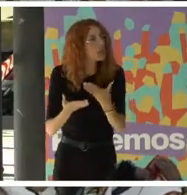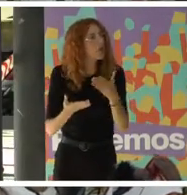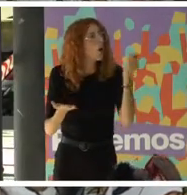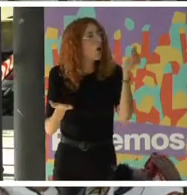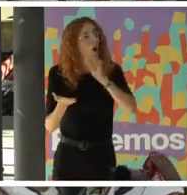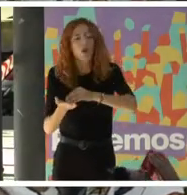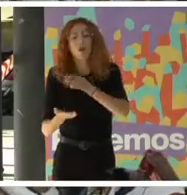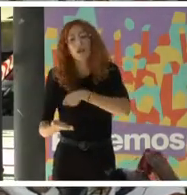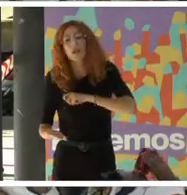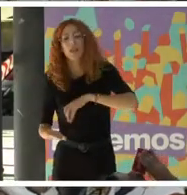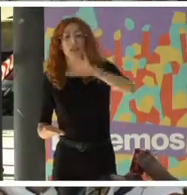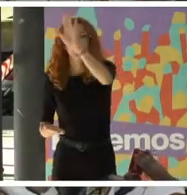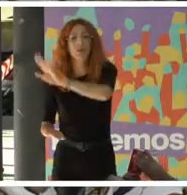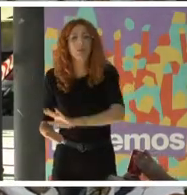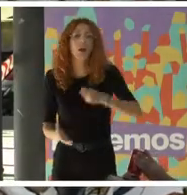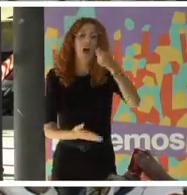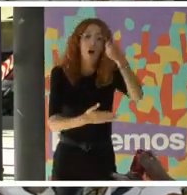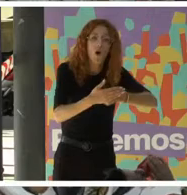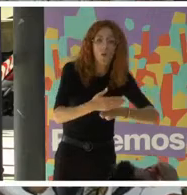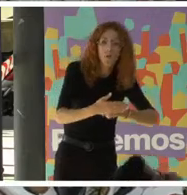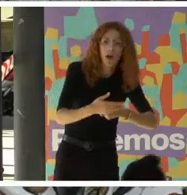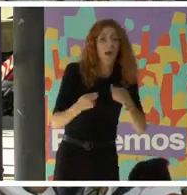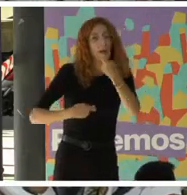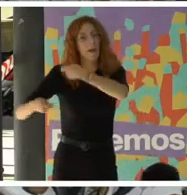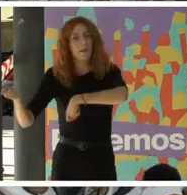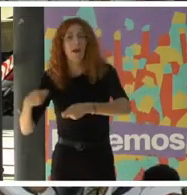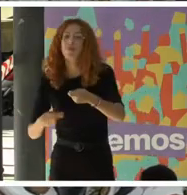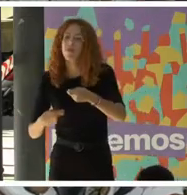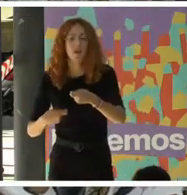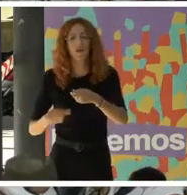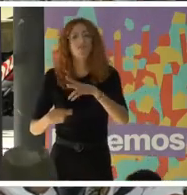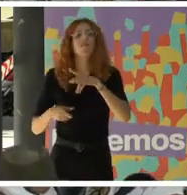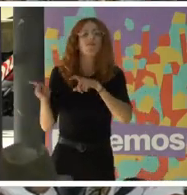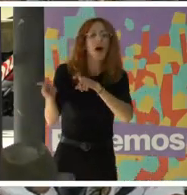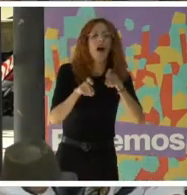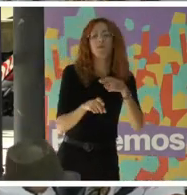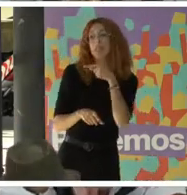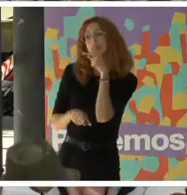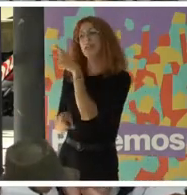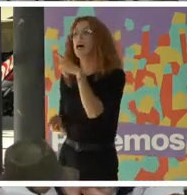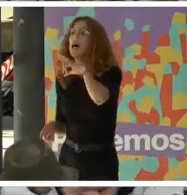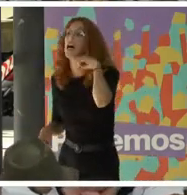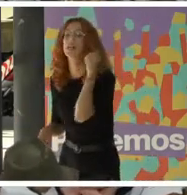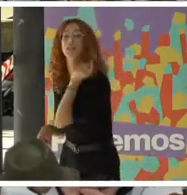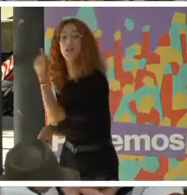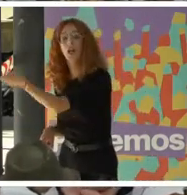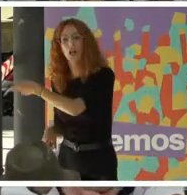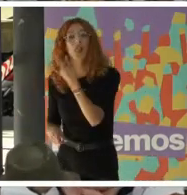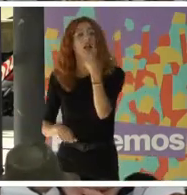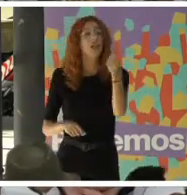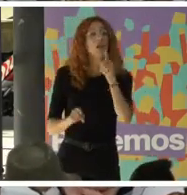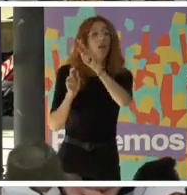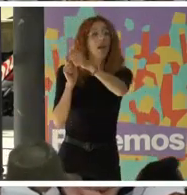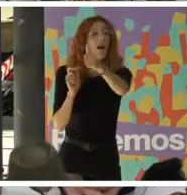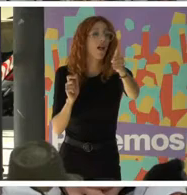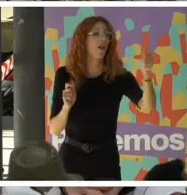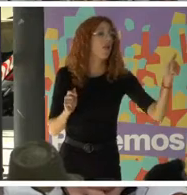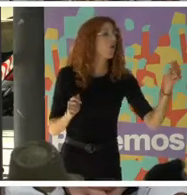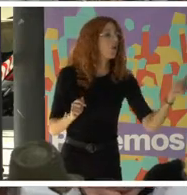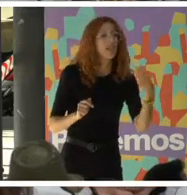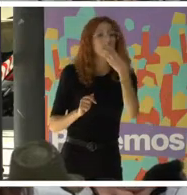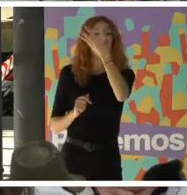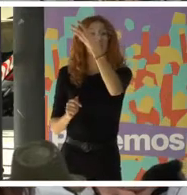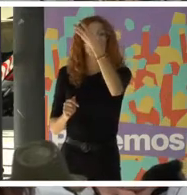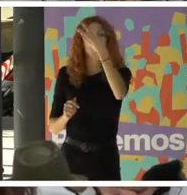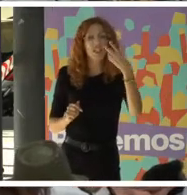España está comprando y vendiendo armas a Israel. Dinero de cada uno de vosotros, de cada una de vosotras,